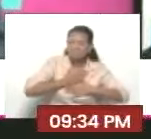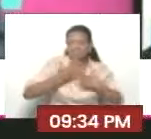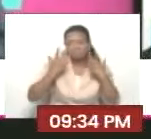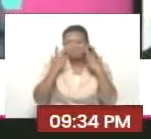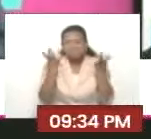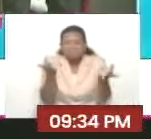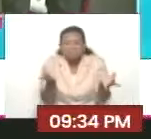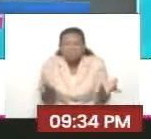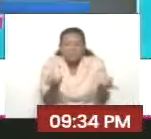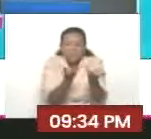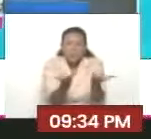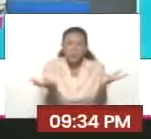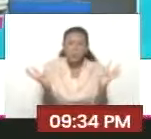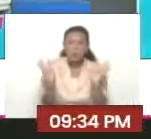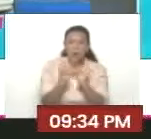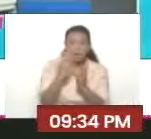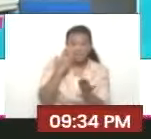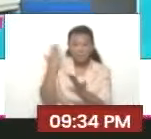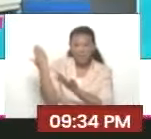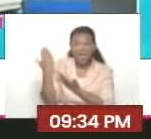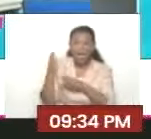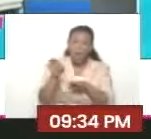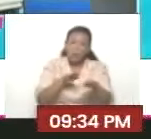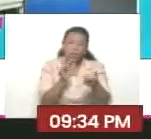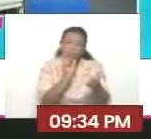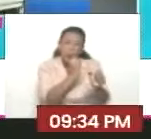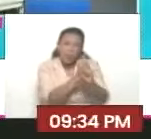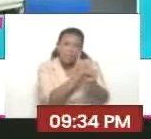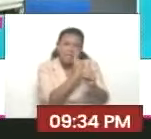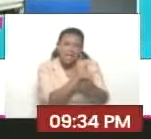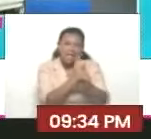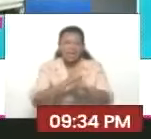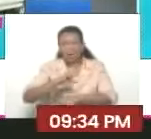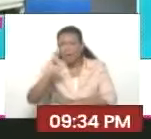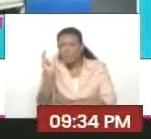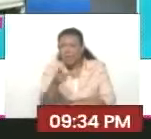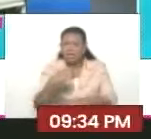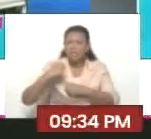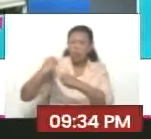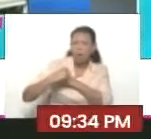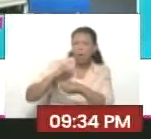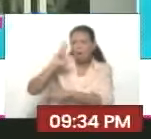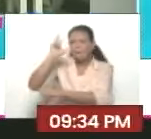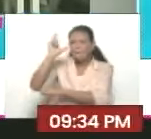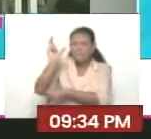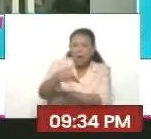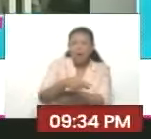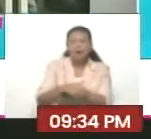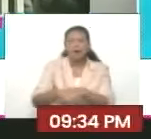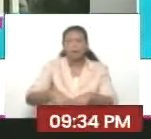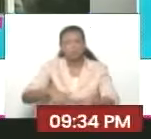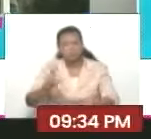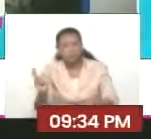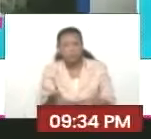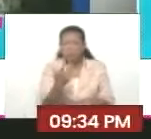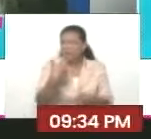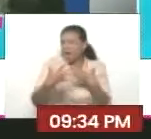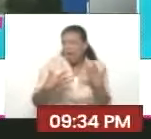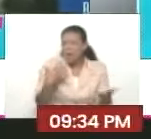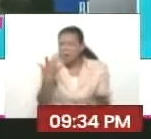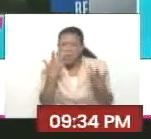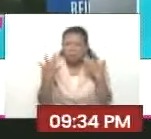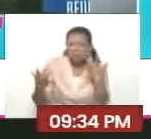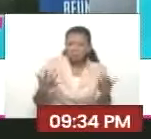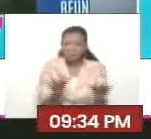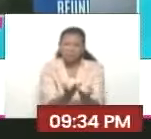un estadio, juego, competencia, picheo, calentamiento, algo ahí, algo me dice el